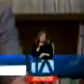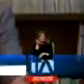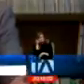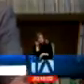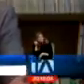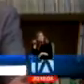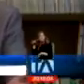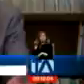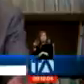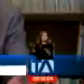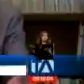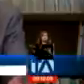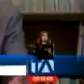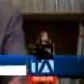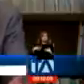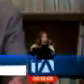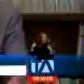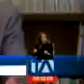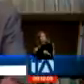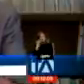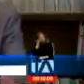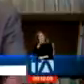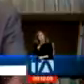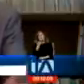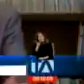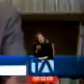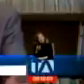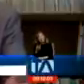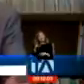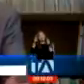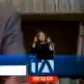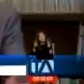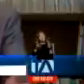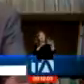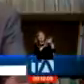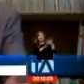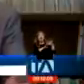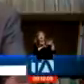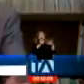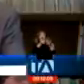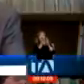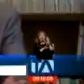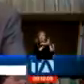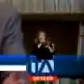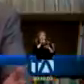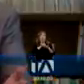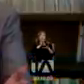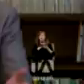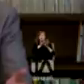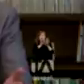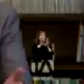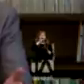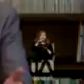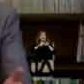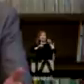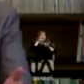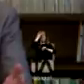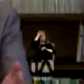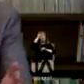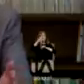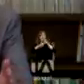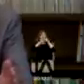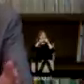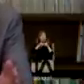el valor de decir lo que tienen que decir en el momento oportuno, porque recuerde que si bien hay orden cronológico, el